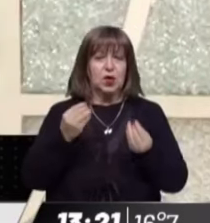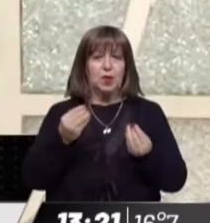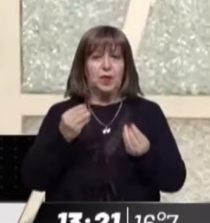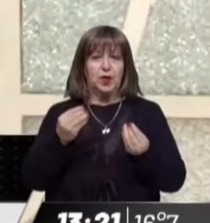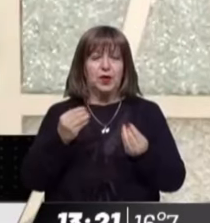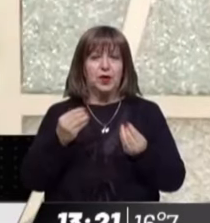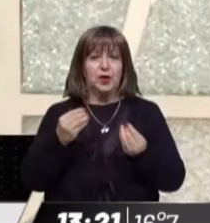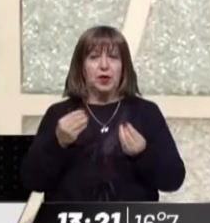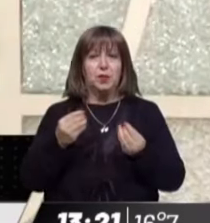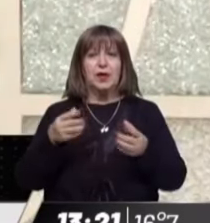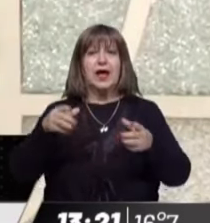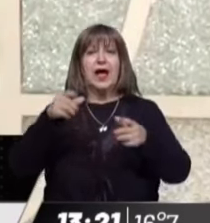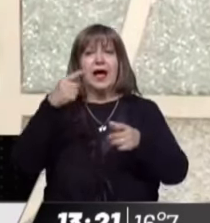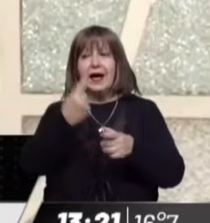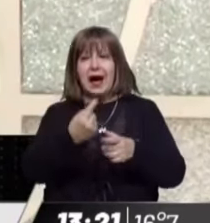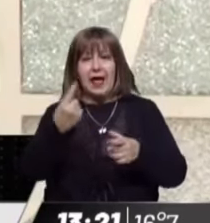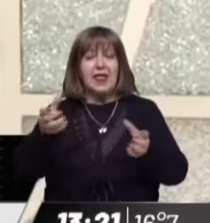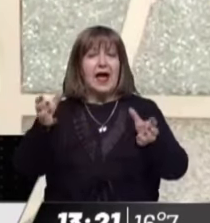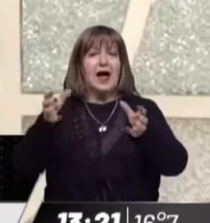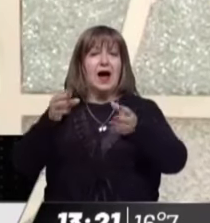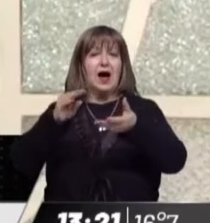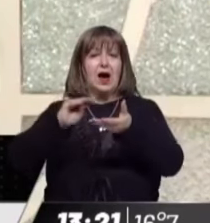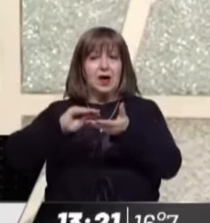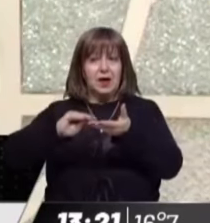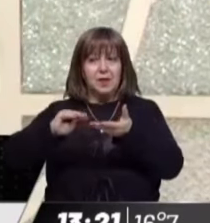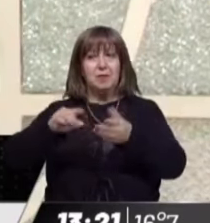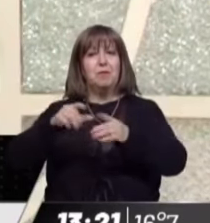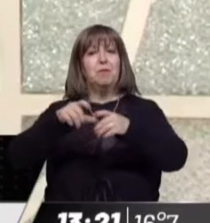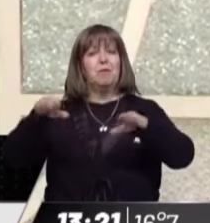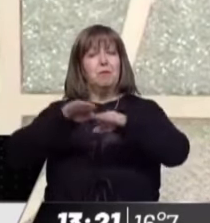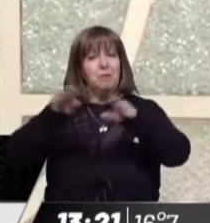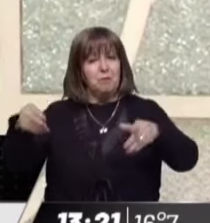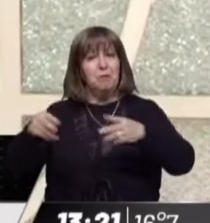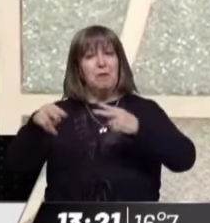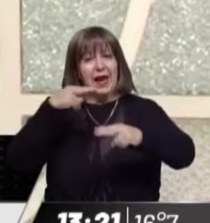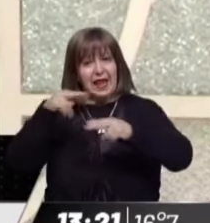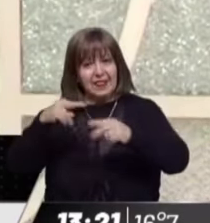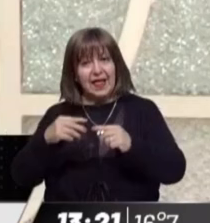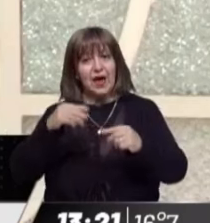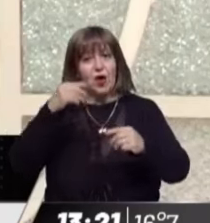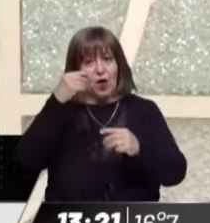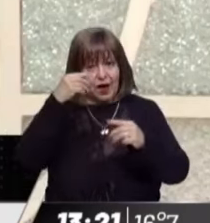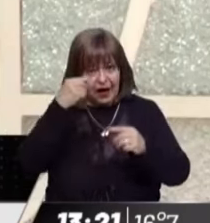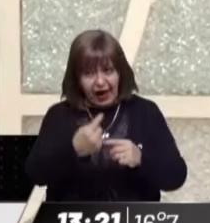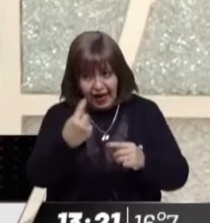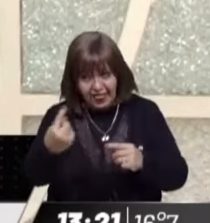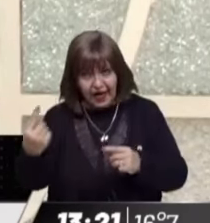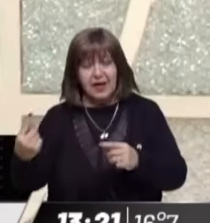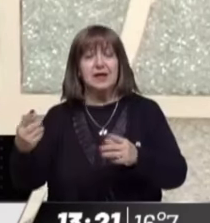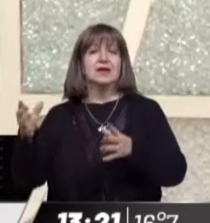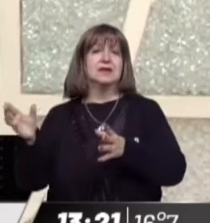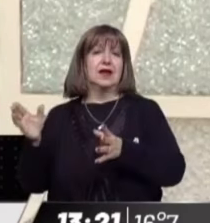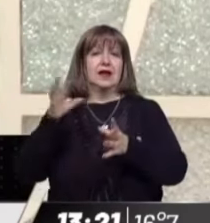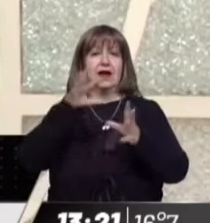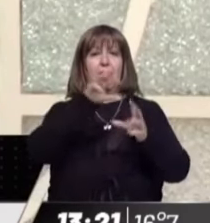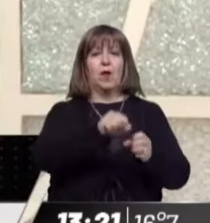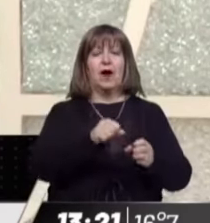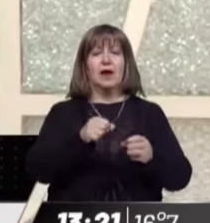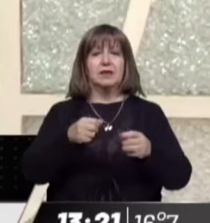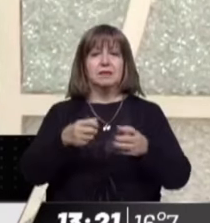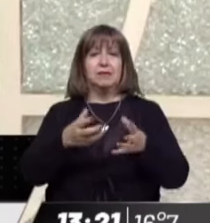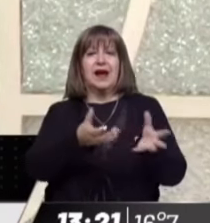eso. Para mí es prácticamente imposible. O sea, con suerte una minoría de merenderos y comedores va a poder